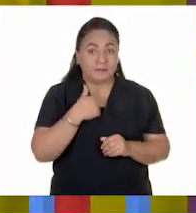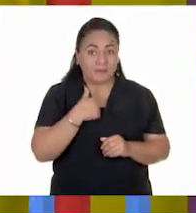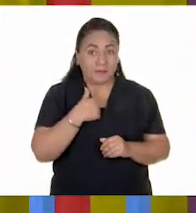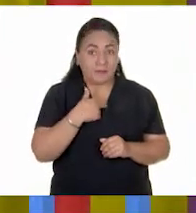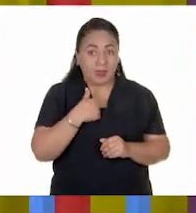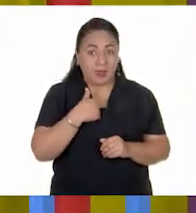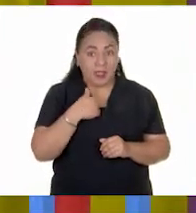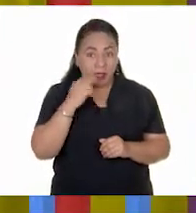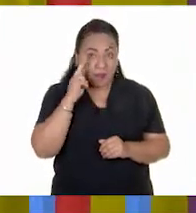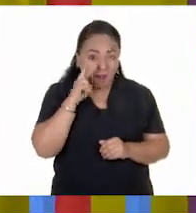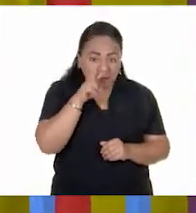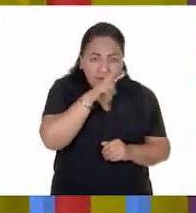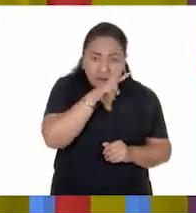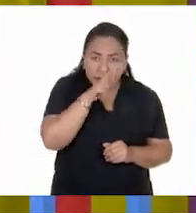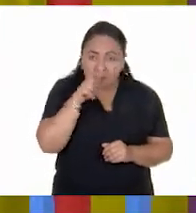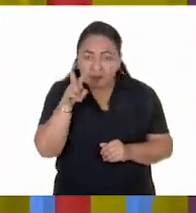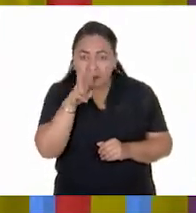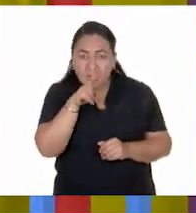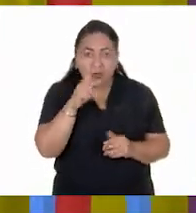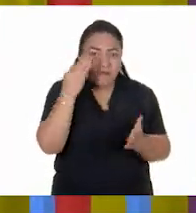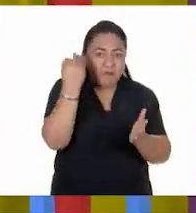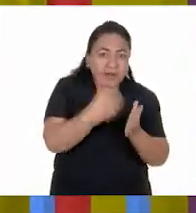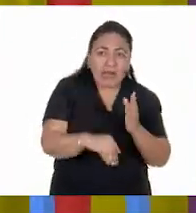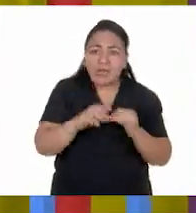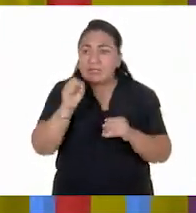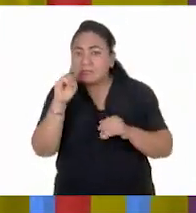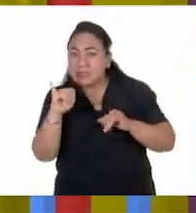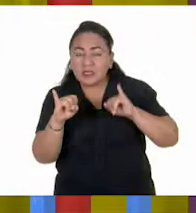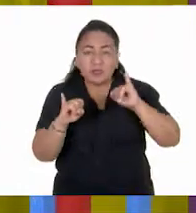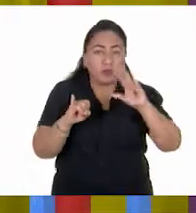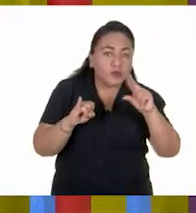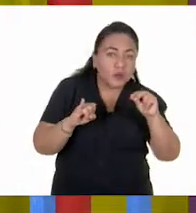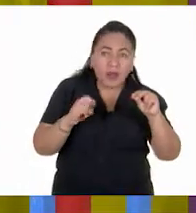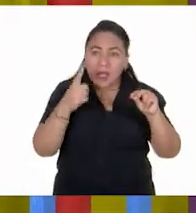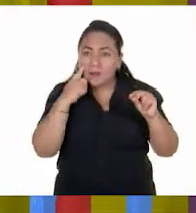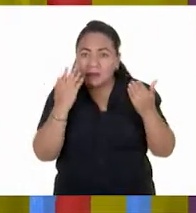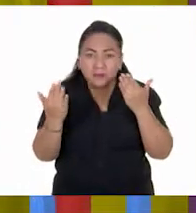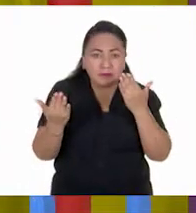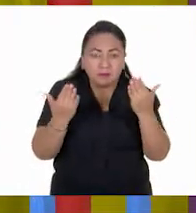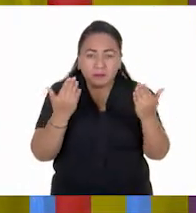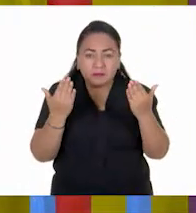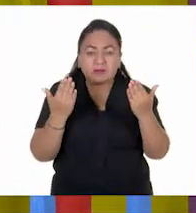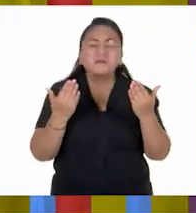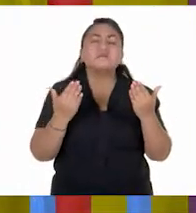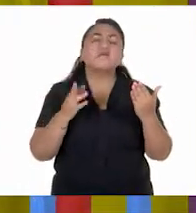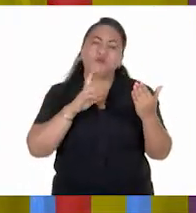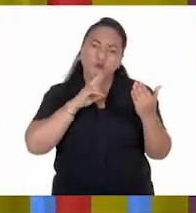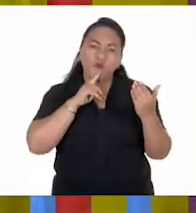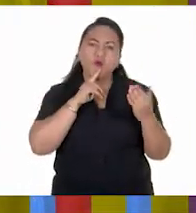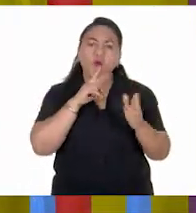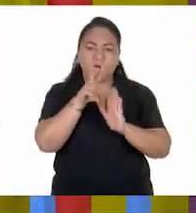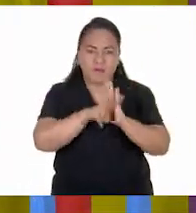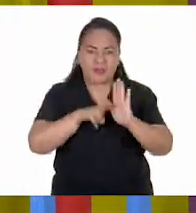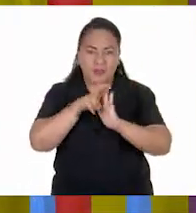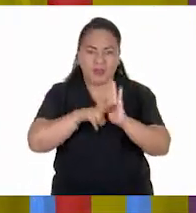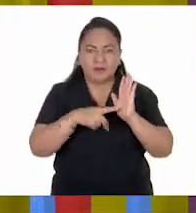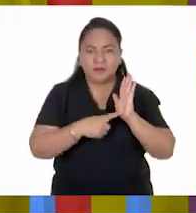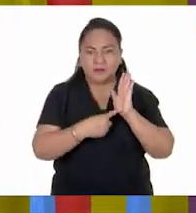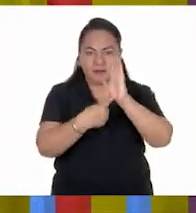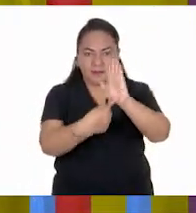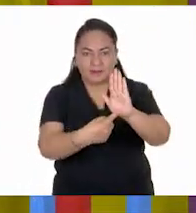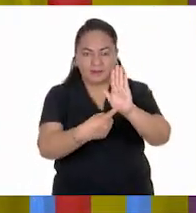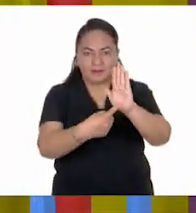podamos observar si le falta algo o no al croquis que nos mandó Axel, ¿qué les parece si vemos un video